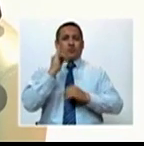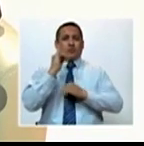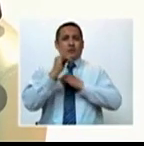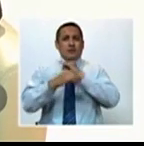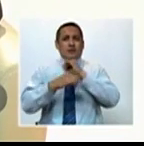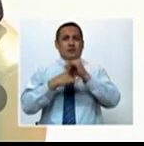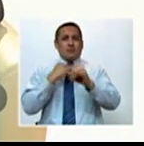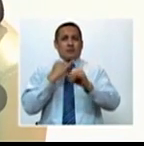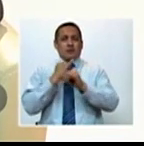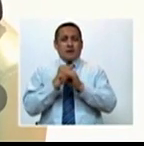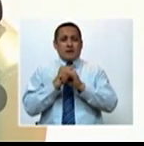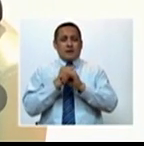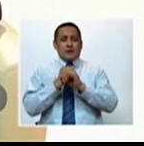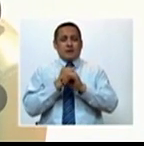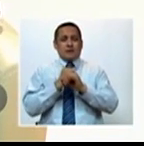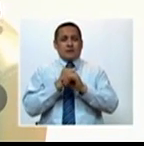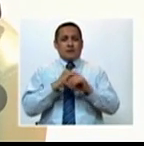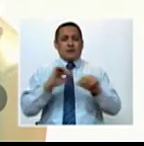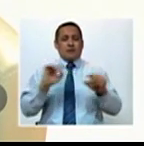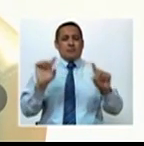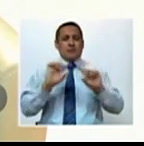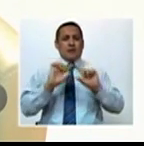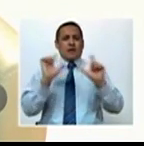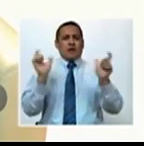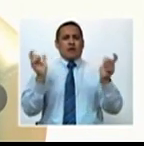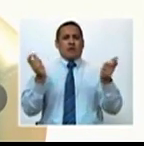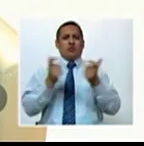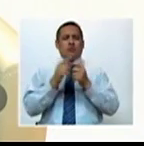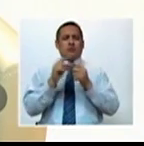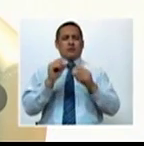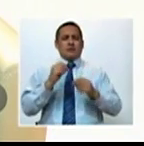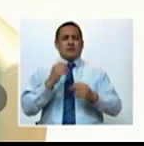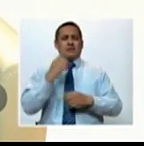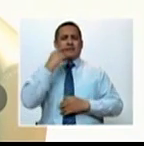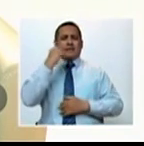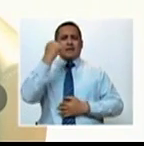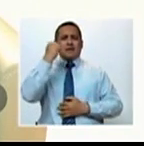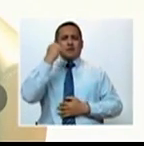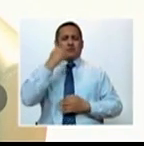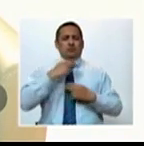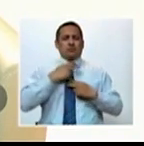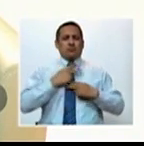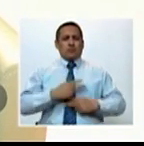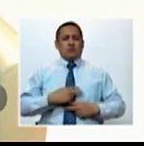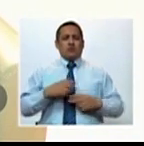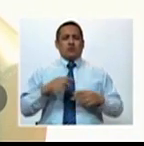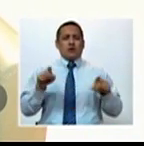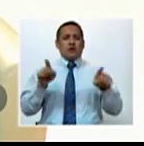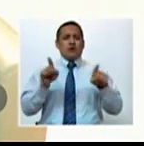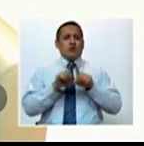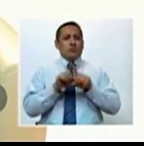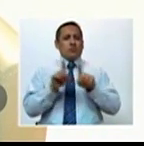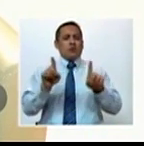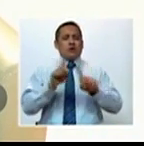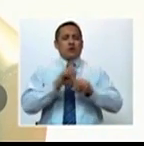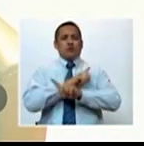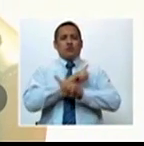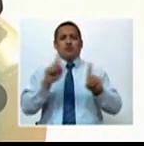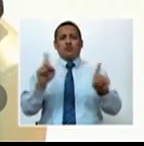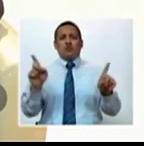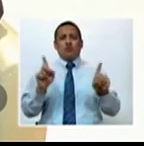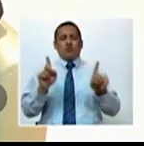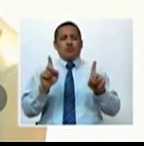Corte Interamericana. Entonces, la Corte Interamericana, al igual que el Tribunal,